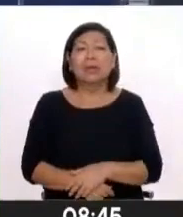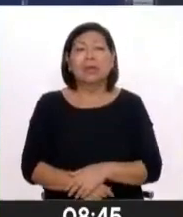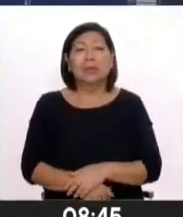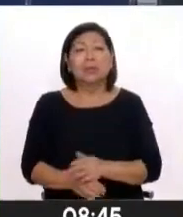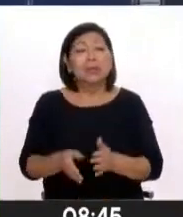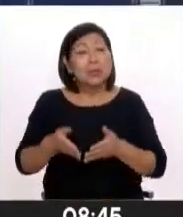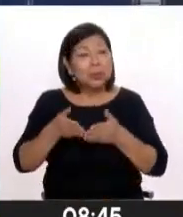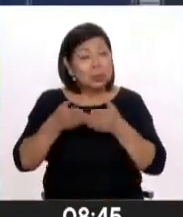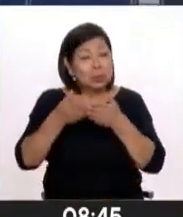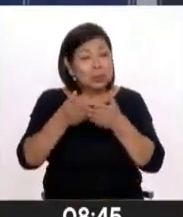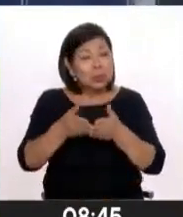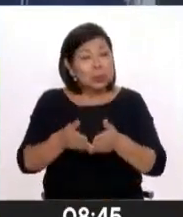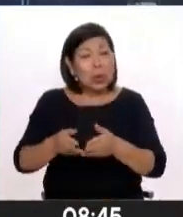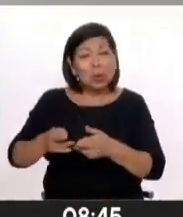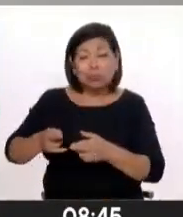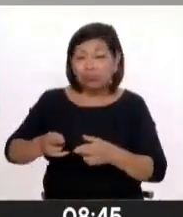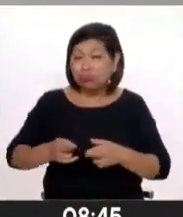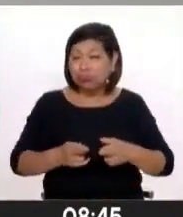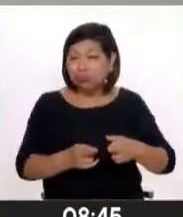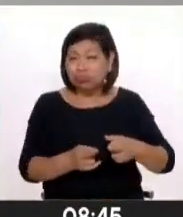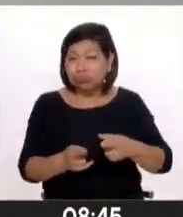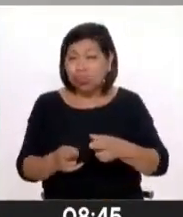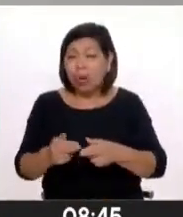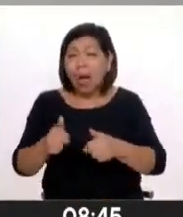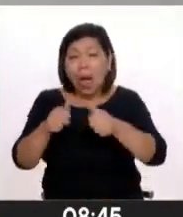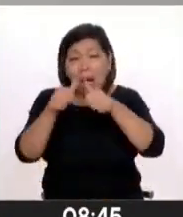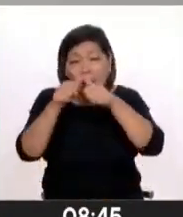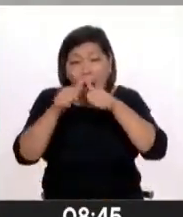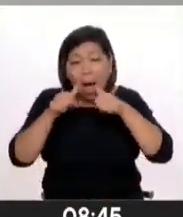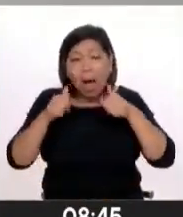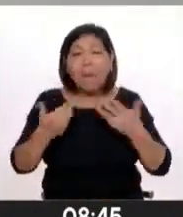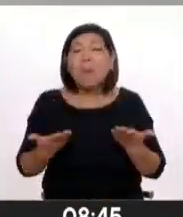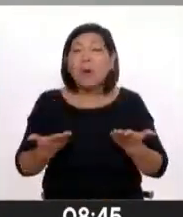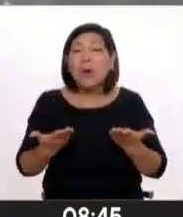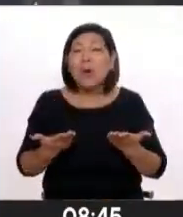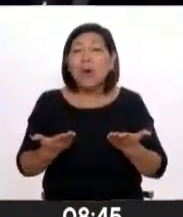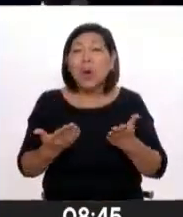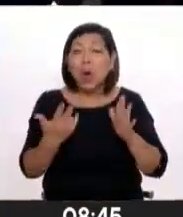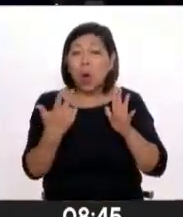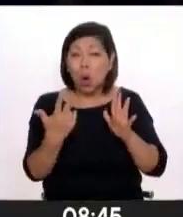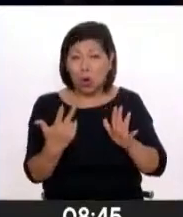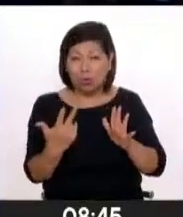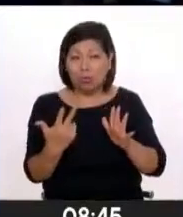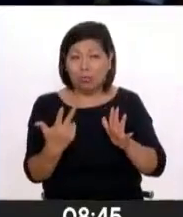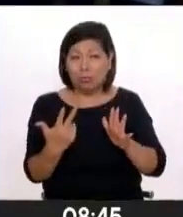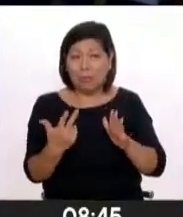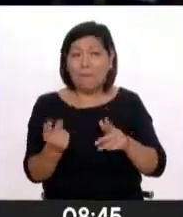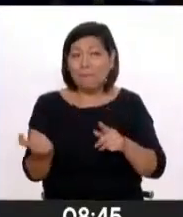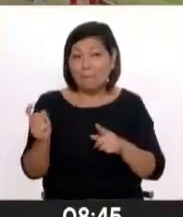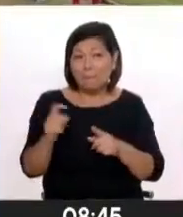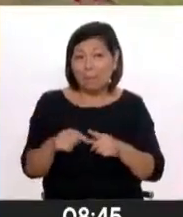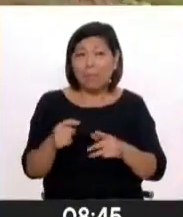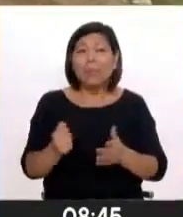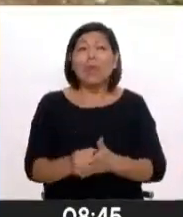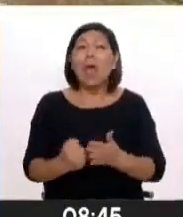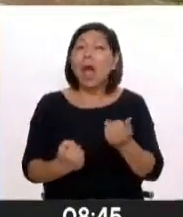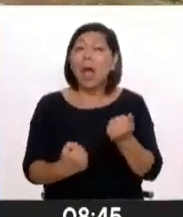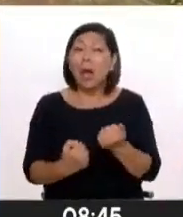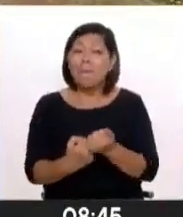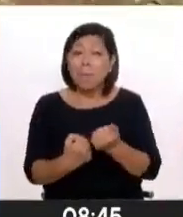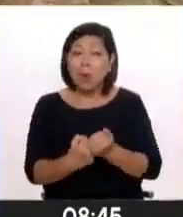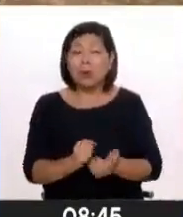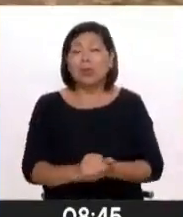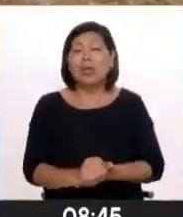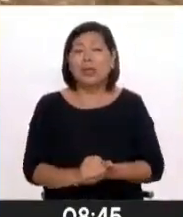mundo surcando las aguas de los imponentes ríos amazónicos a bordo de las 8 plataformas itinerantes de acción social PIAS